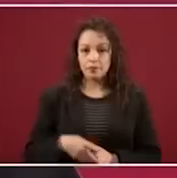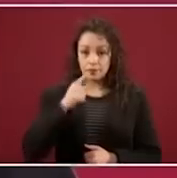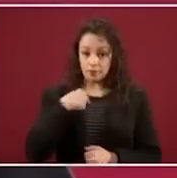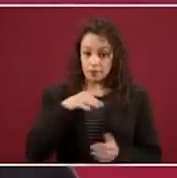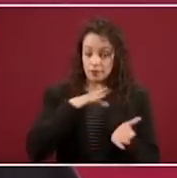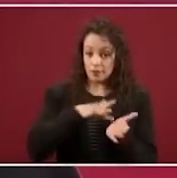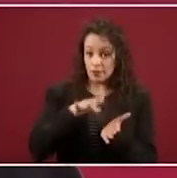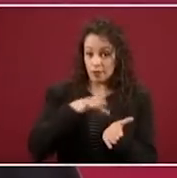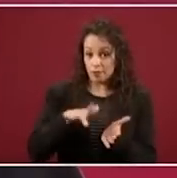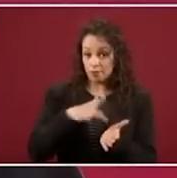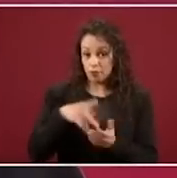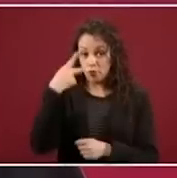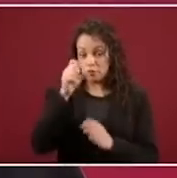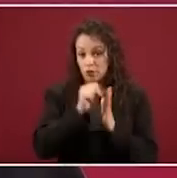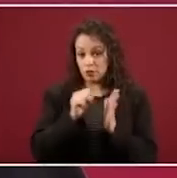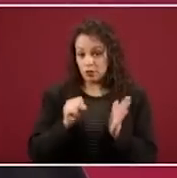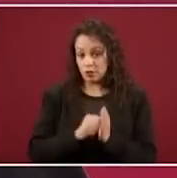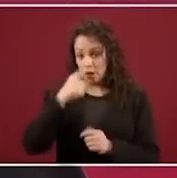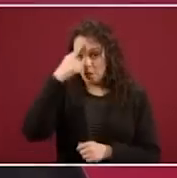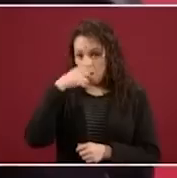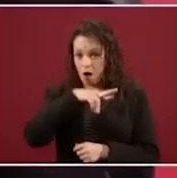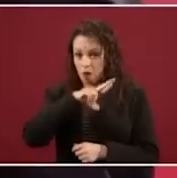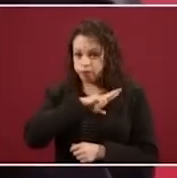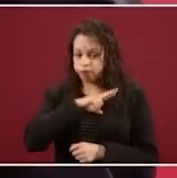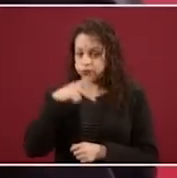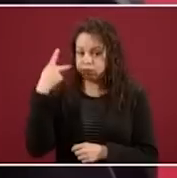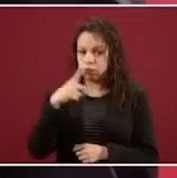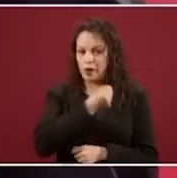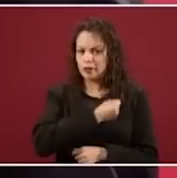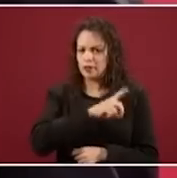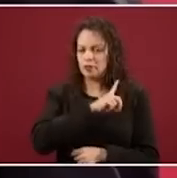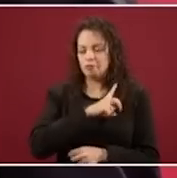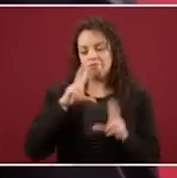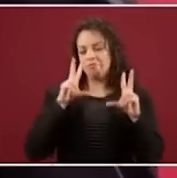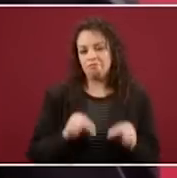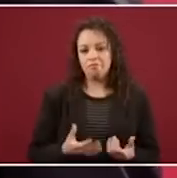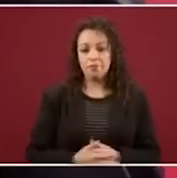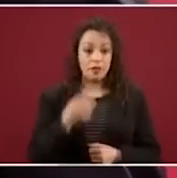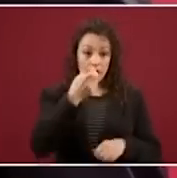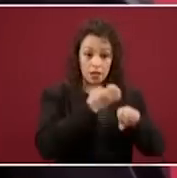de privatización de la salud. ¿Pero eso va a ocurrir en los estados que no firmaron? No lo sé,